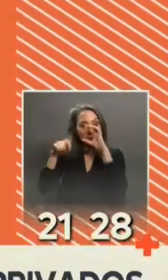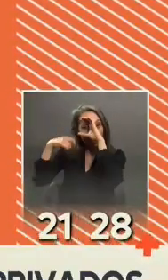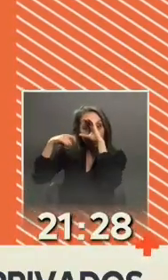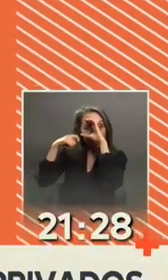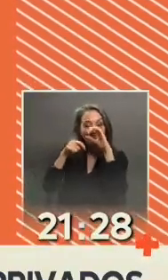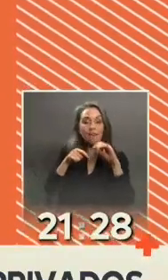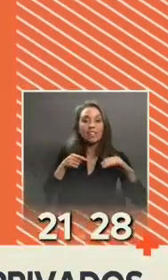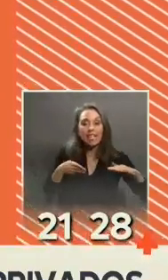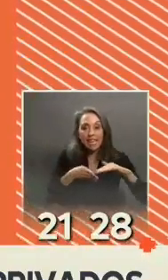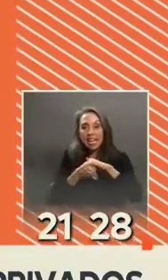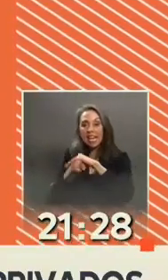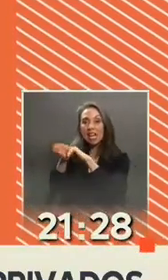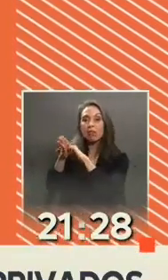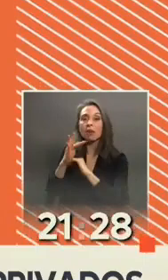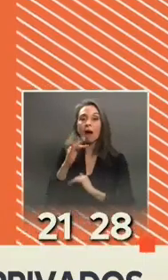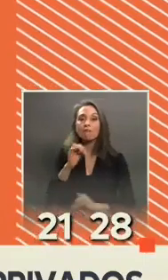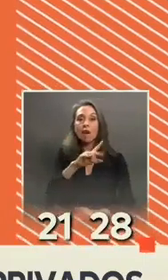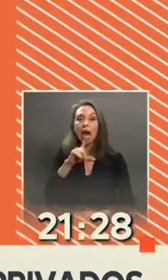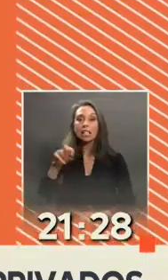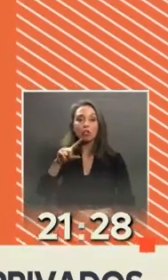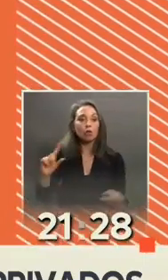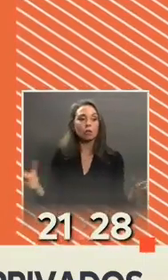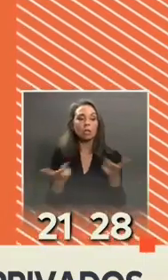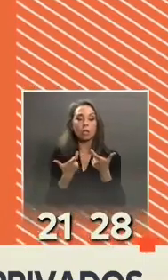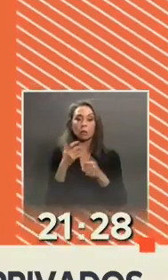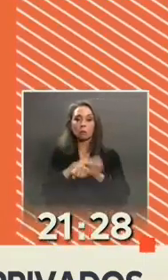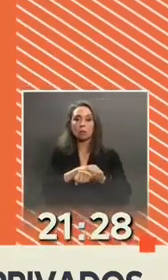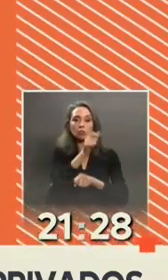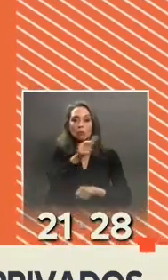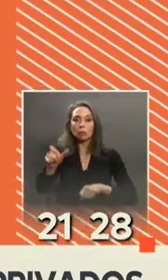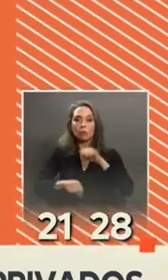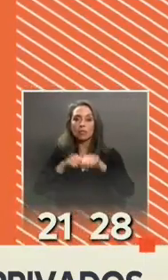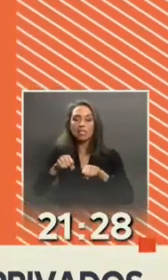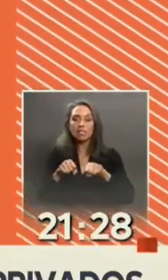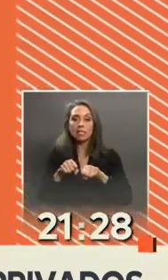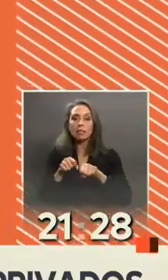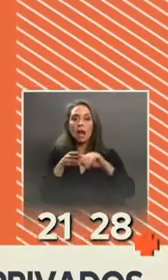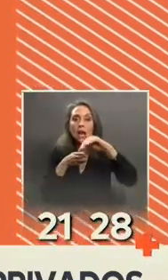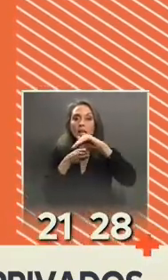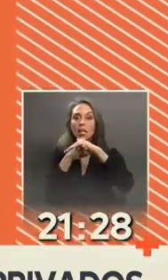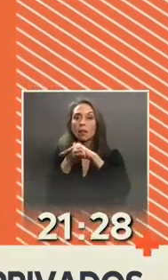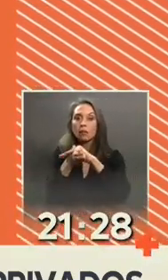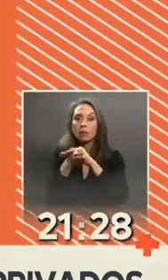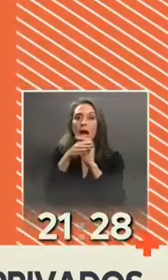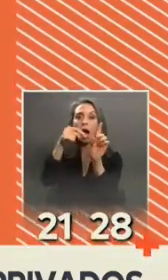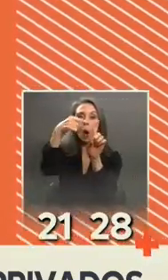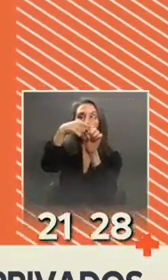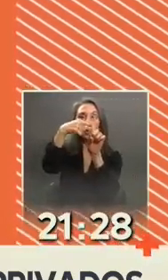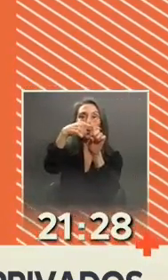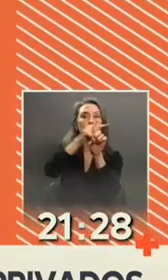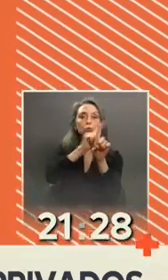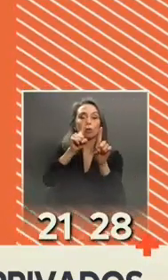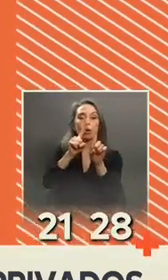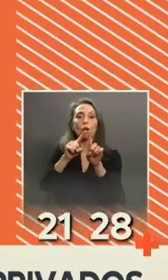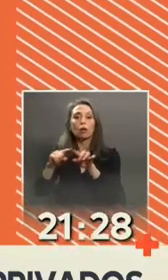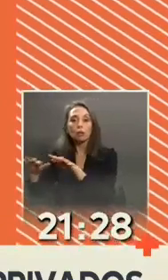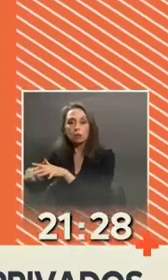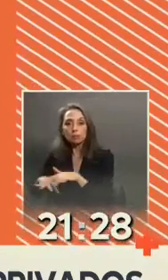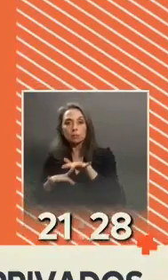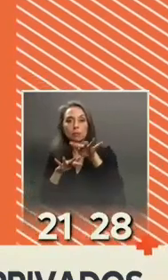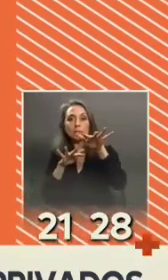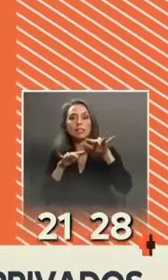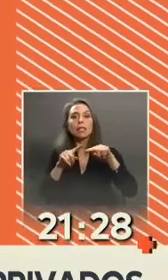esta gente en la entrada arriba, donde está la Cruz del Larra. El recorrido hacia Hacienda Las Varas